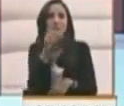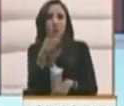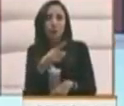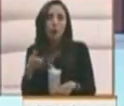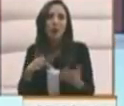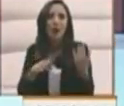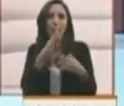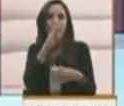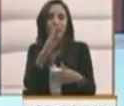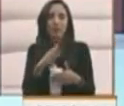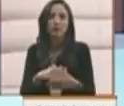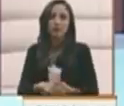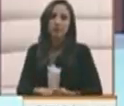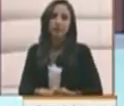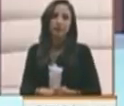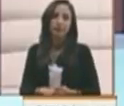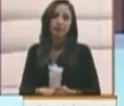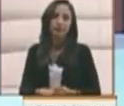Barinas.